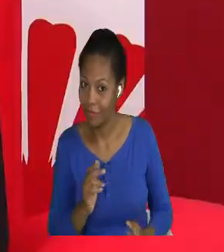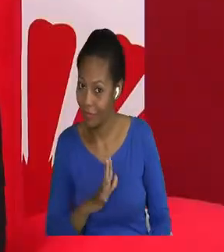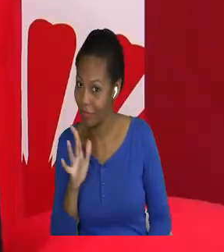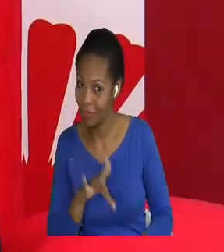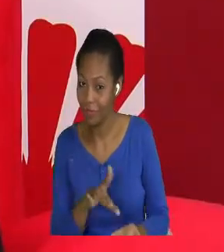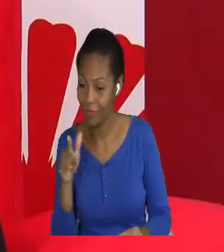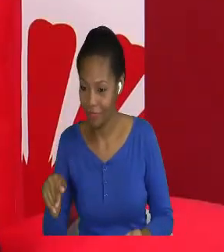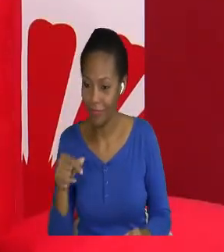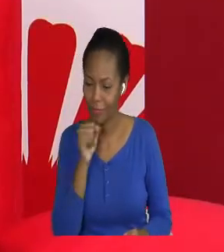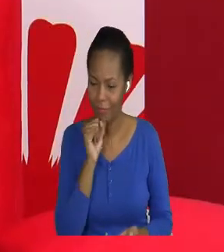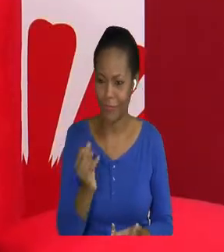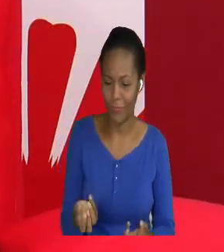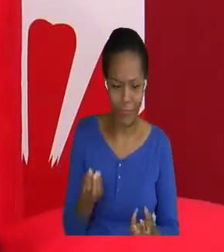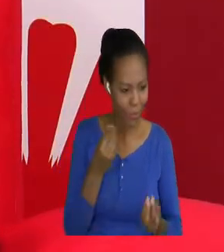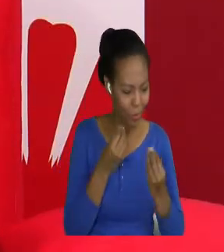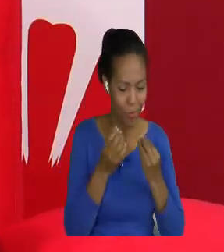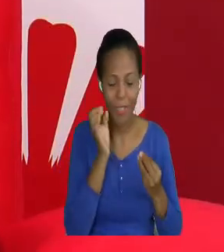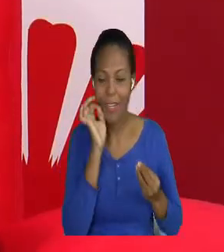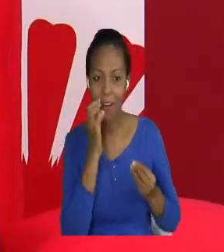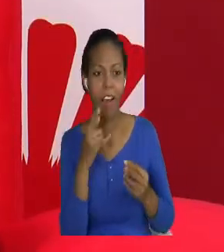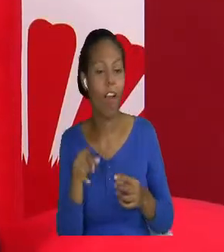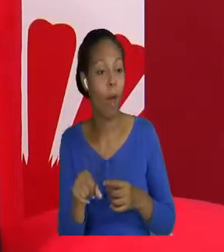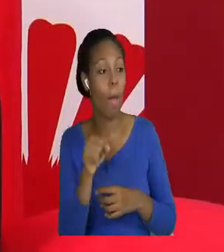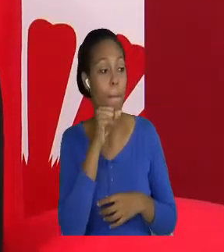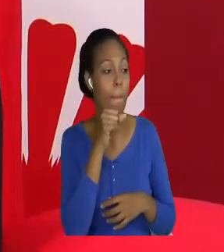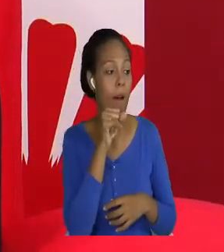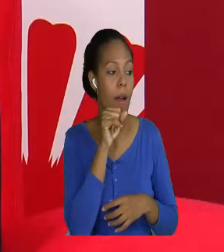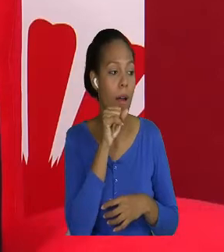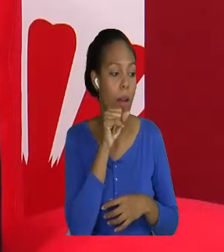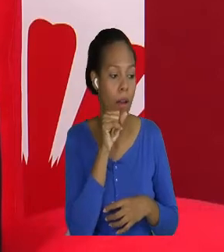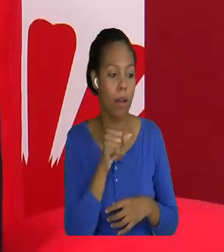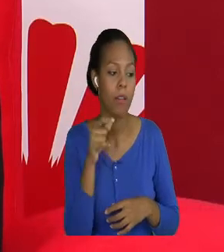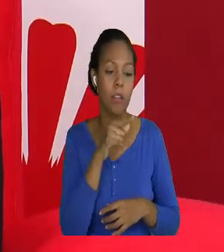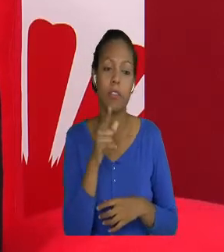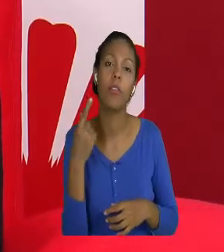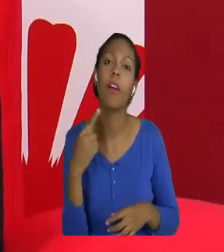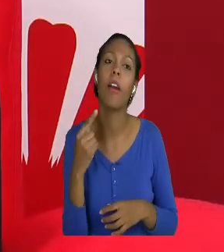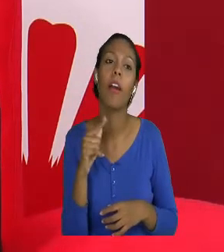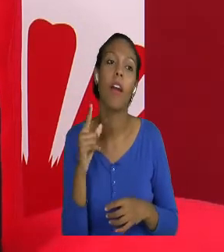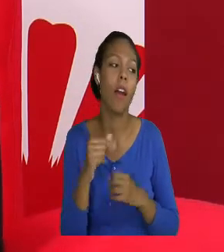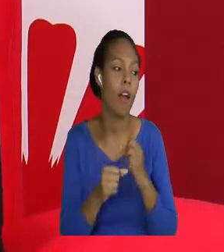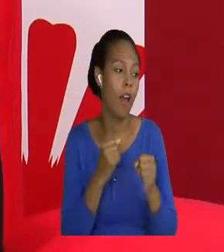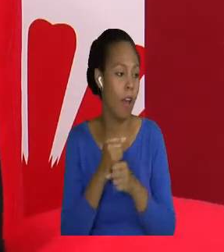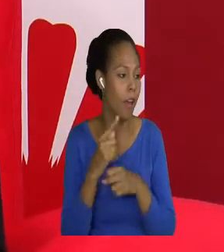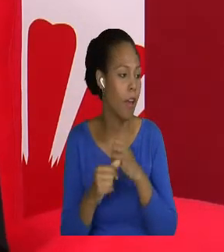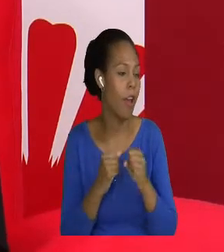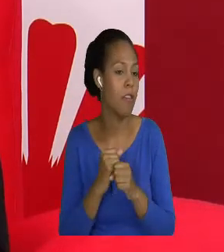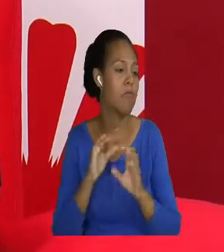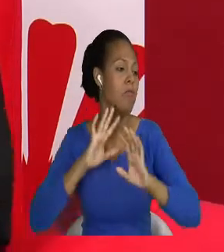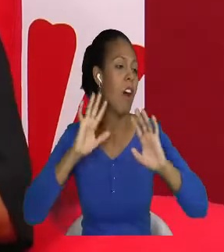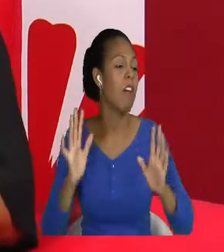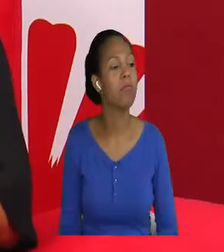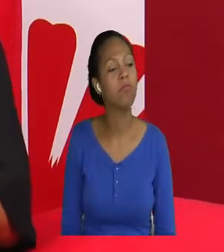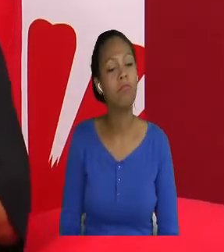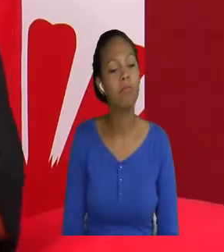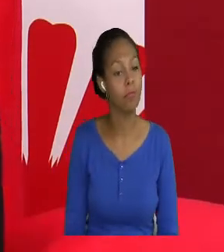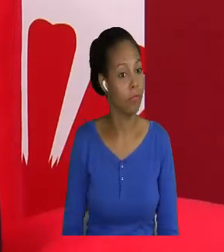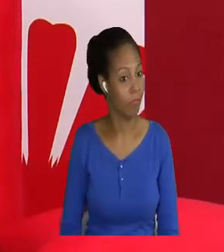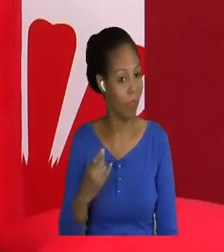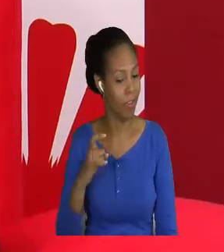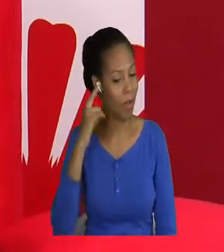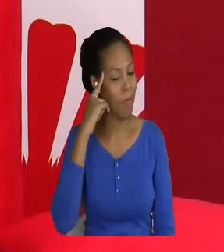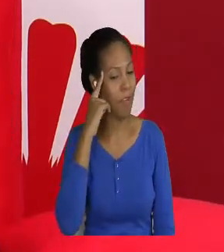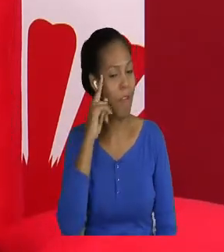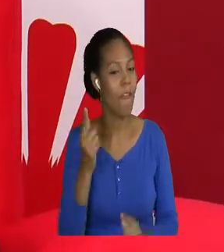Bermeja. En Barranca Bermeja no podemos hablar en el marco del aniversario sin pensar en el Festival del Dulce y